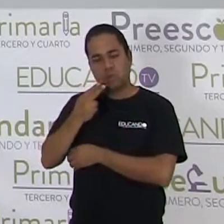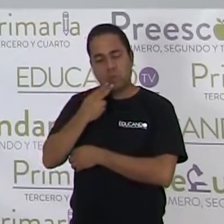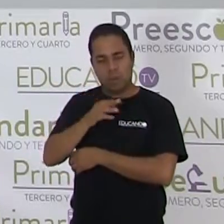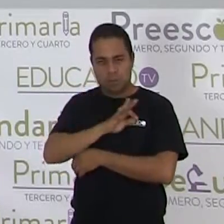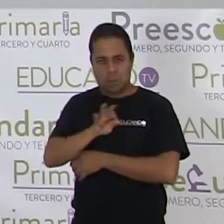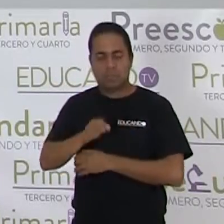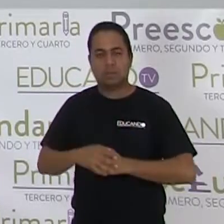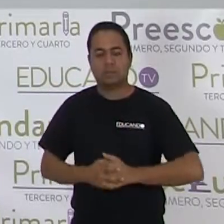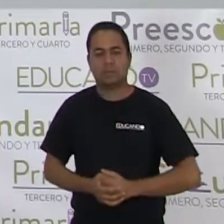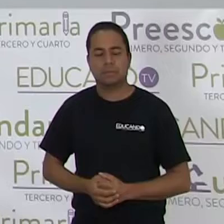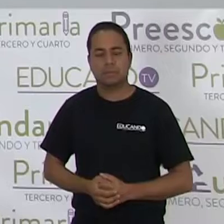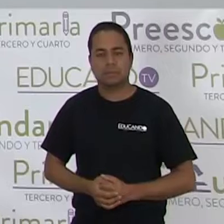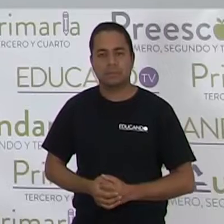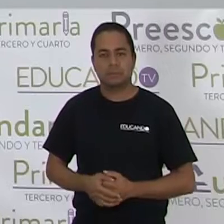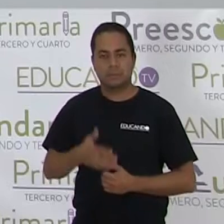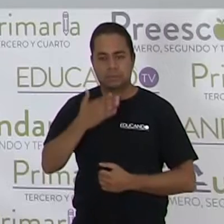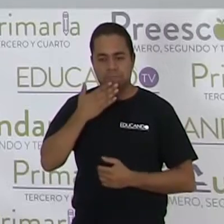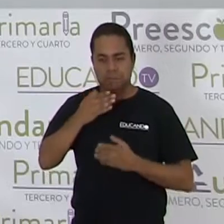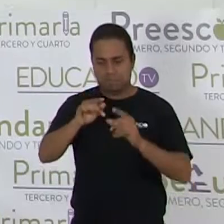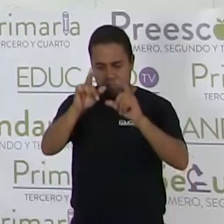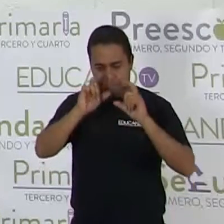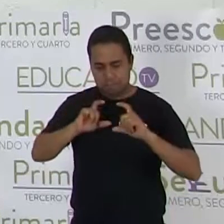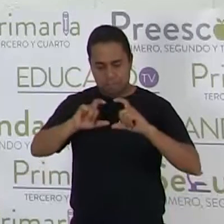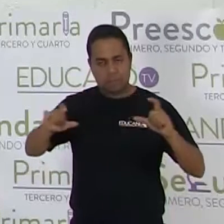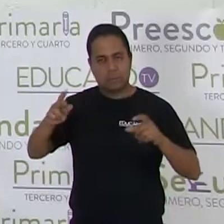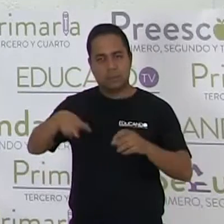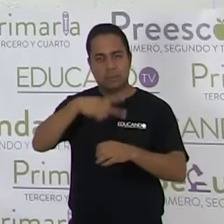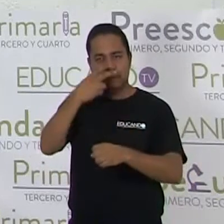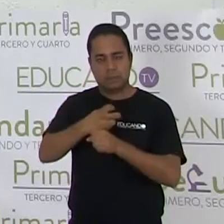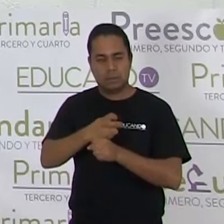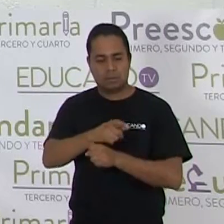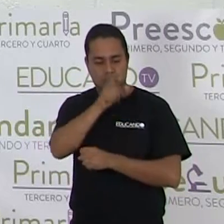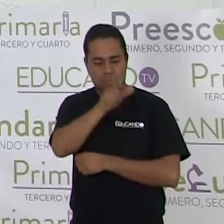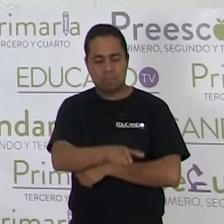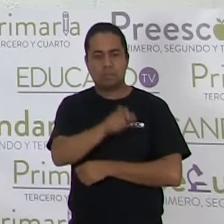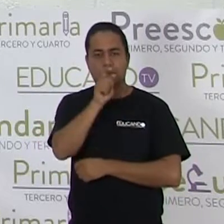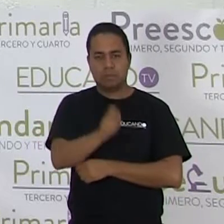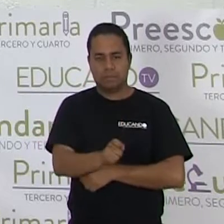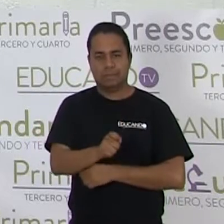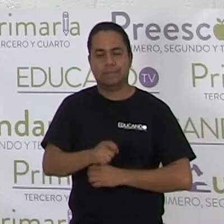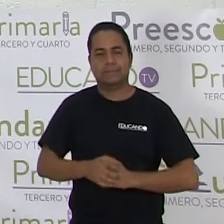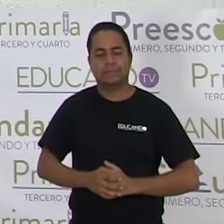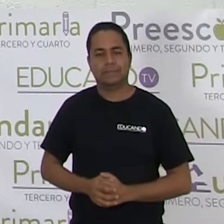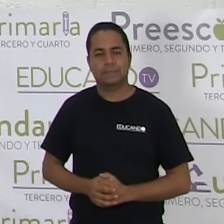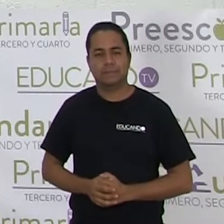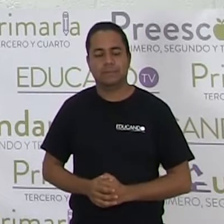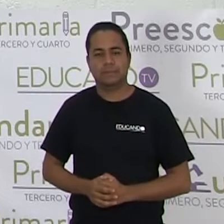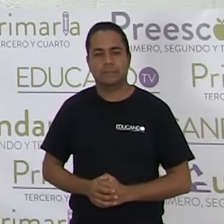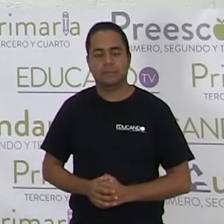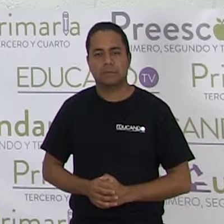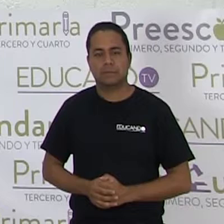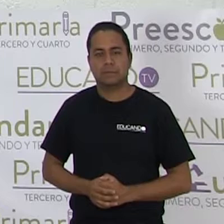Ahora bien, vámonos con la segunda. Estos van a ser